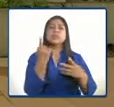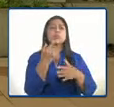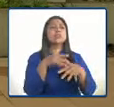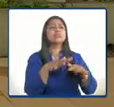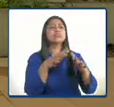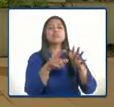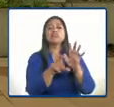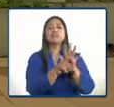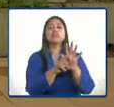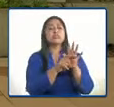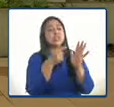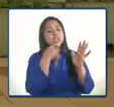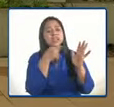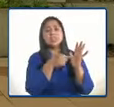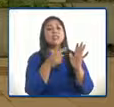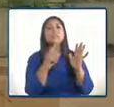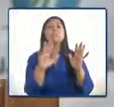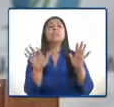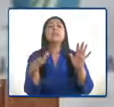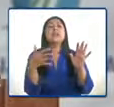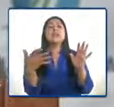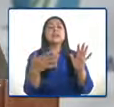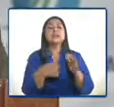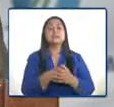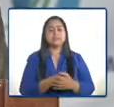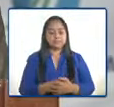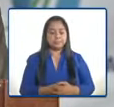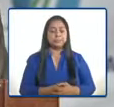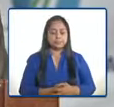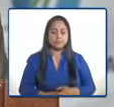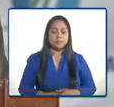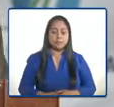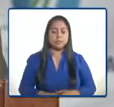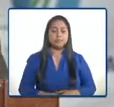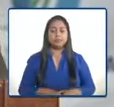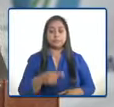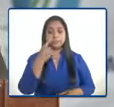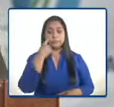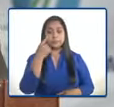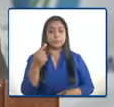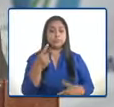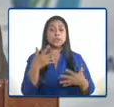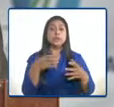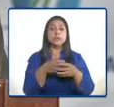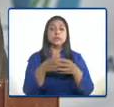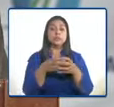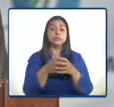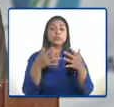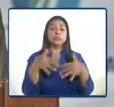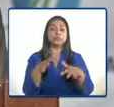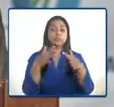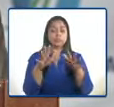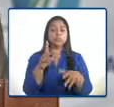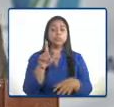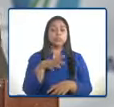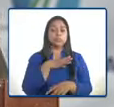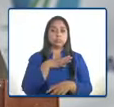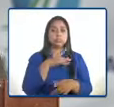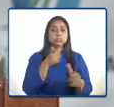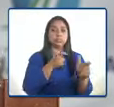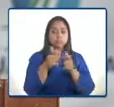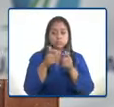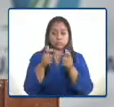código. Gracias. Muy bien. La Comisión Portuaria, como autoridad designada, lleva actividades de control y